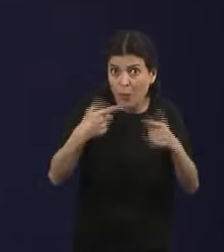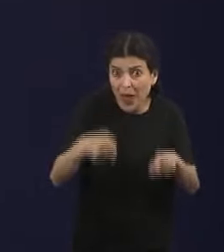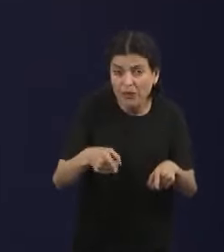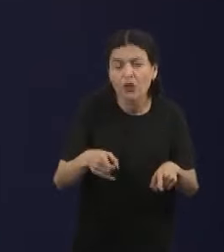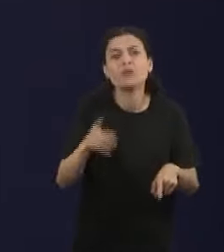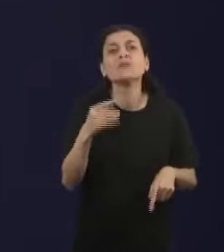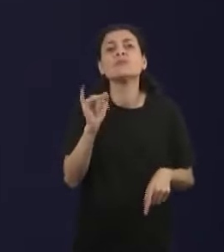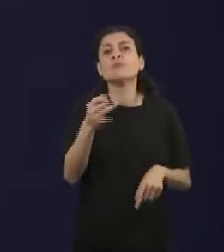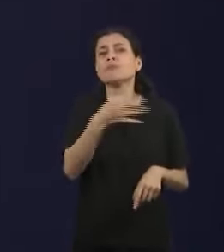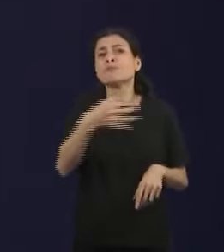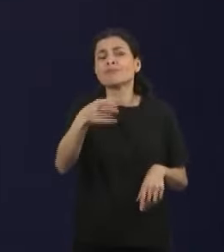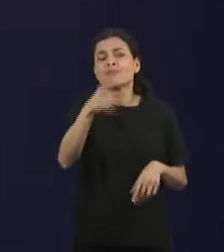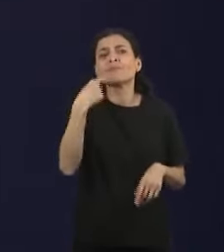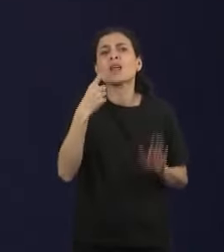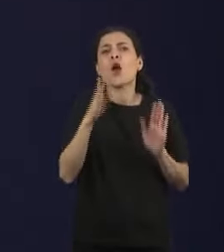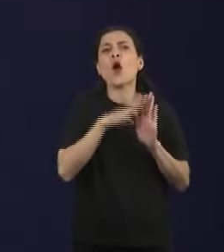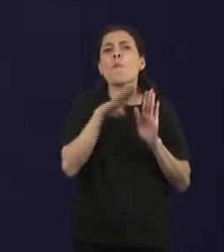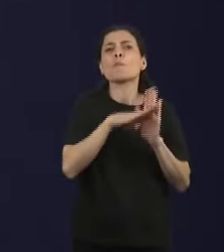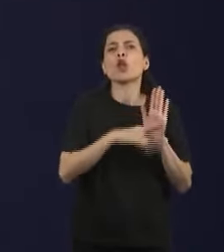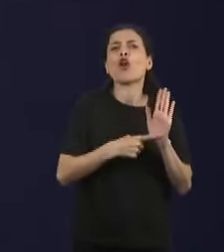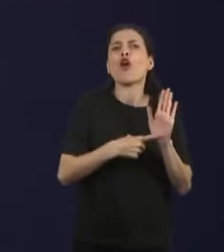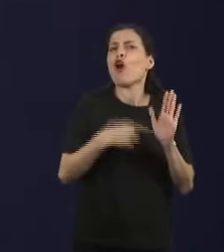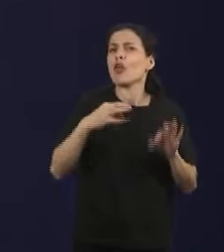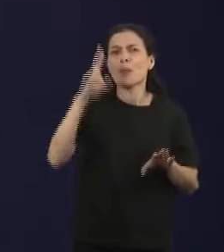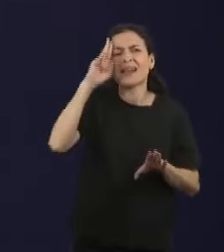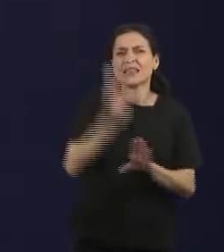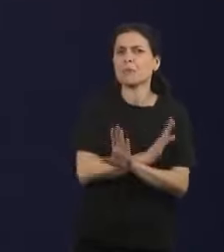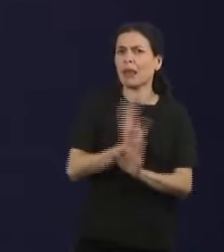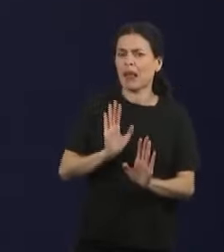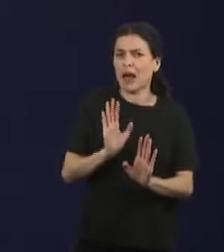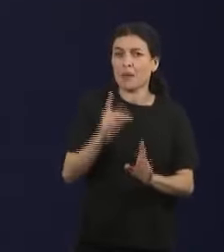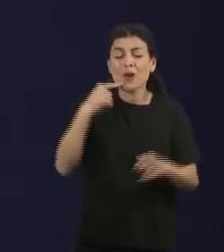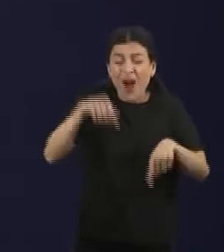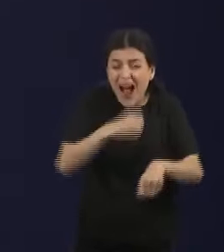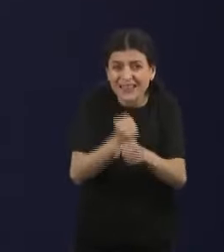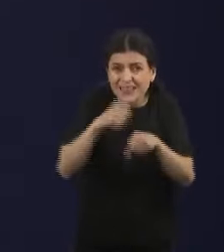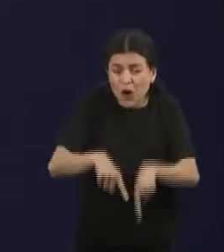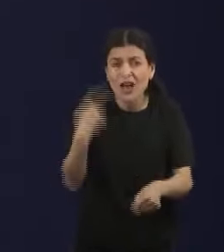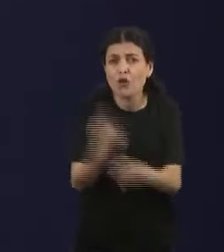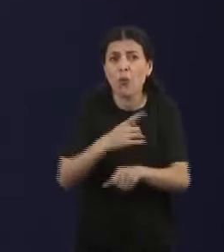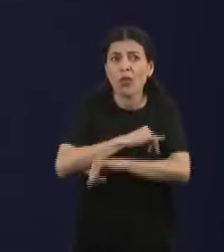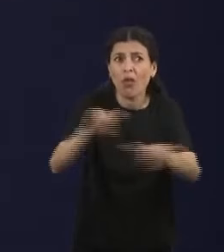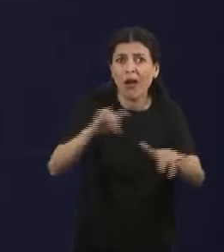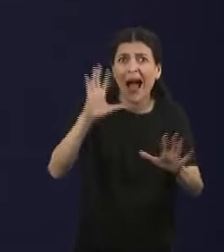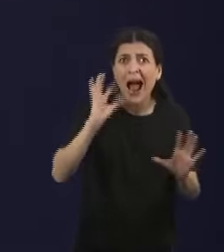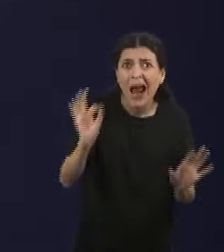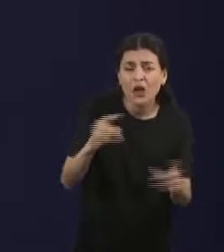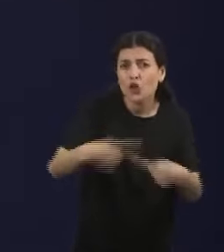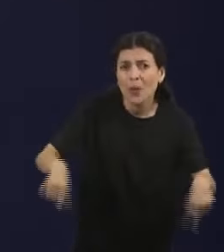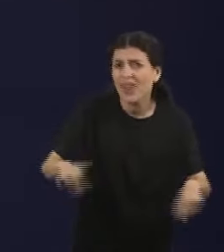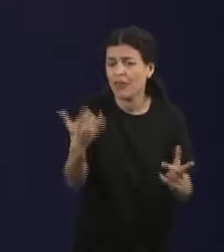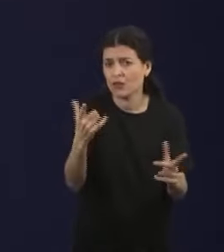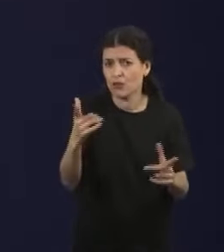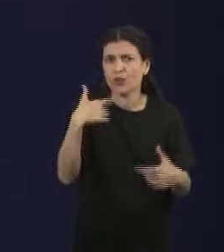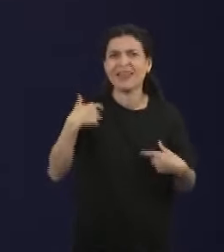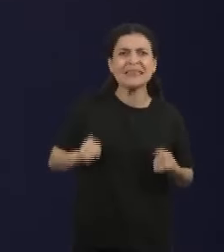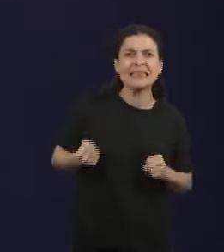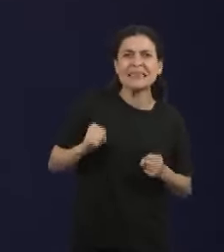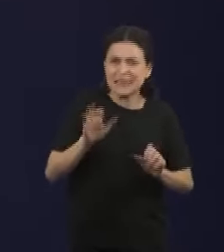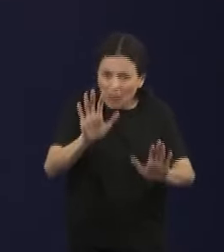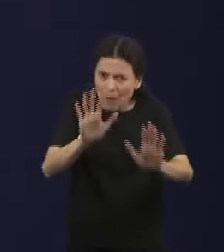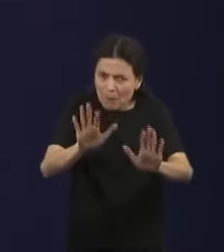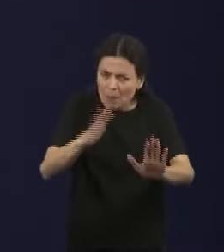protocolar que sí que se se está cumpliendo por supuesto pero que no hay nada confirmado por eso no lo confirmo cuando esté son demasiado ansiosos pero cuando